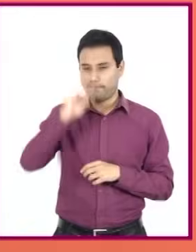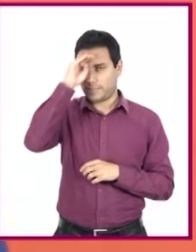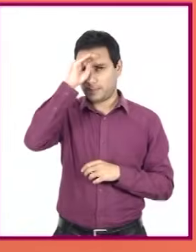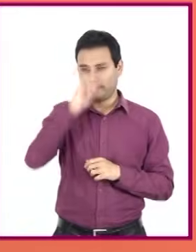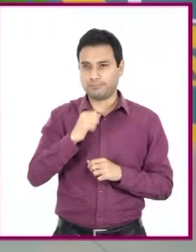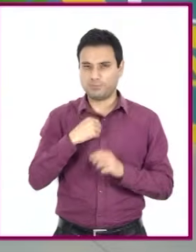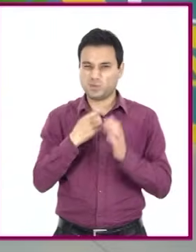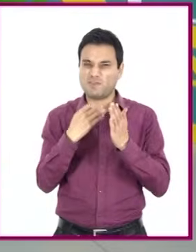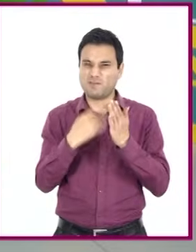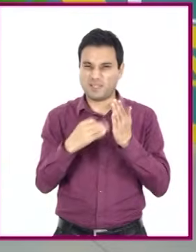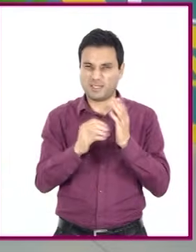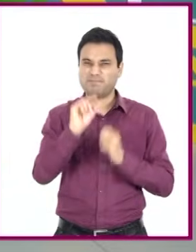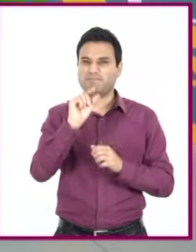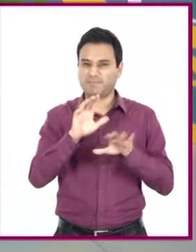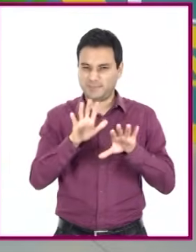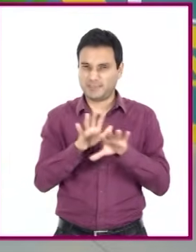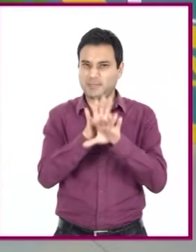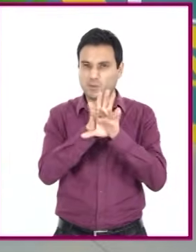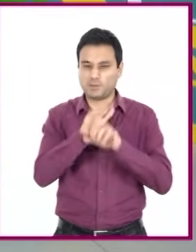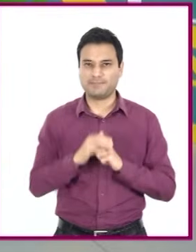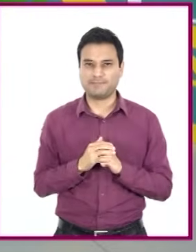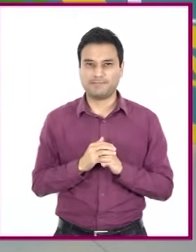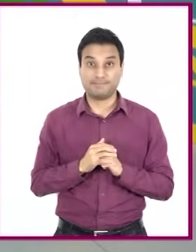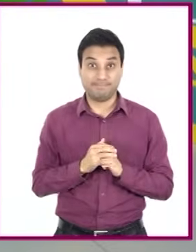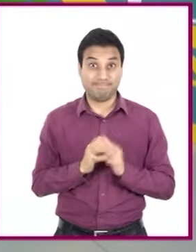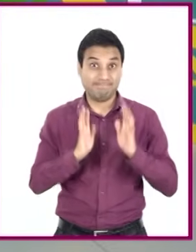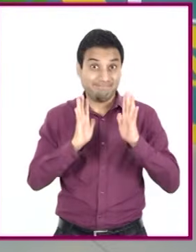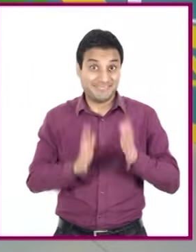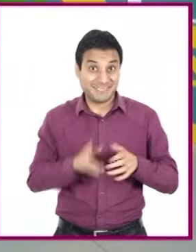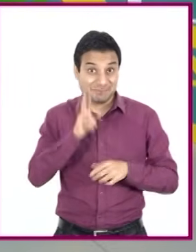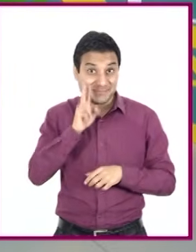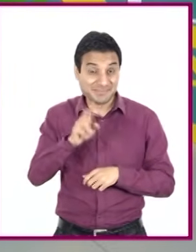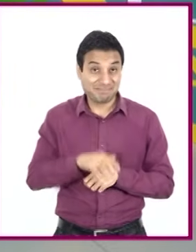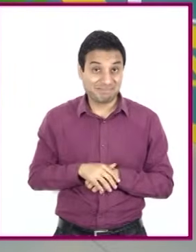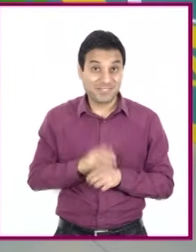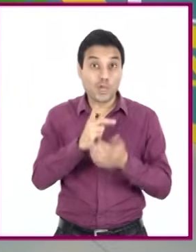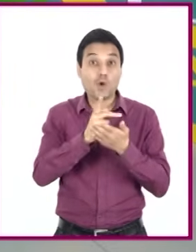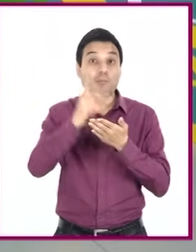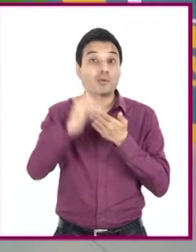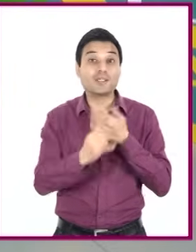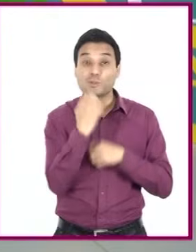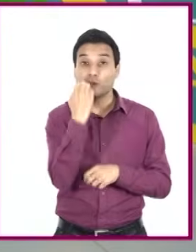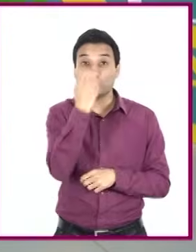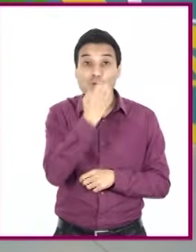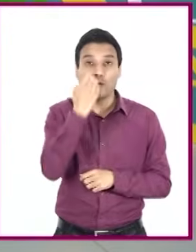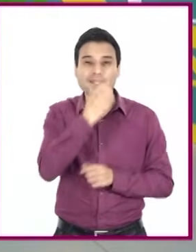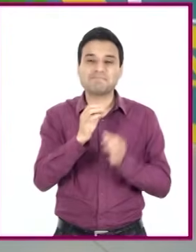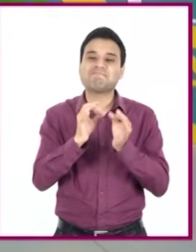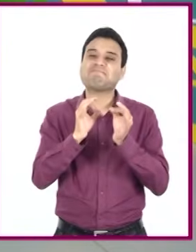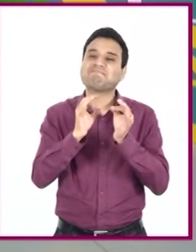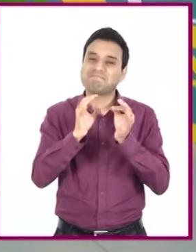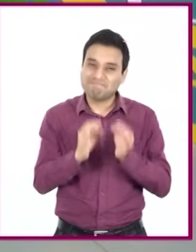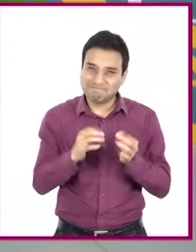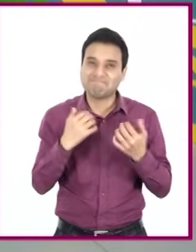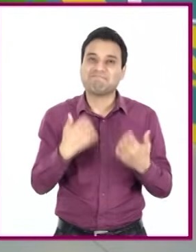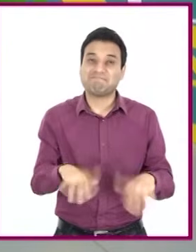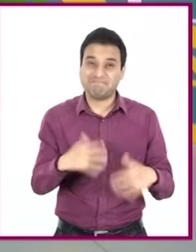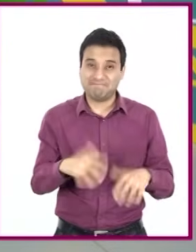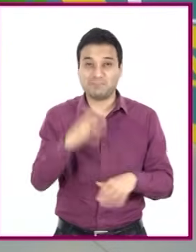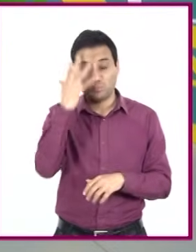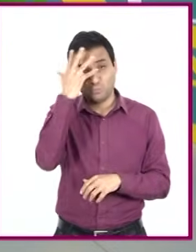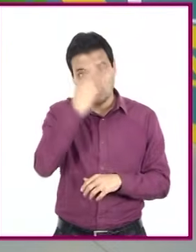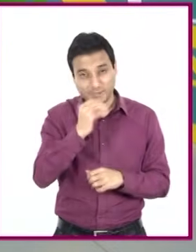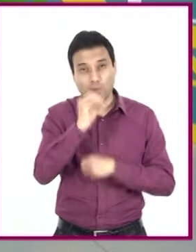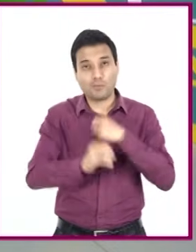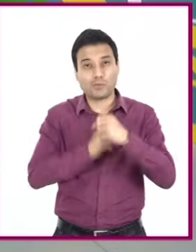algunos cambios. Como pudieron identificar en esta sesión, el proyecto escolar es una oportunidad única para poder